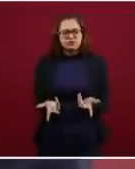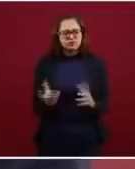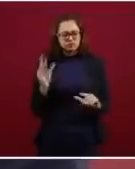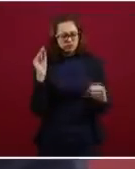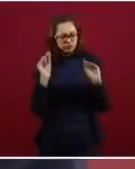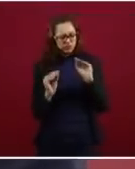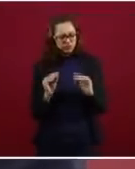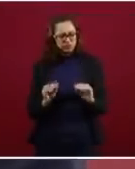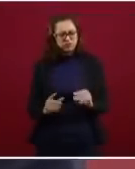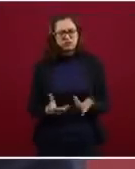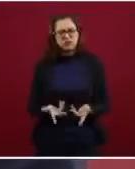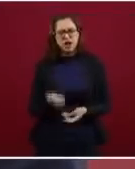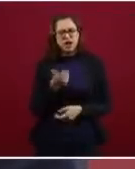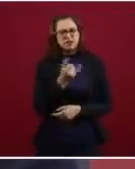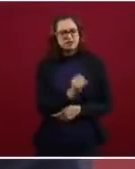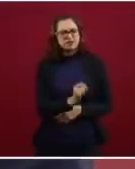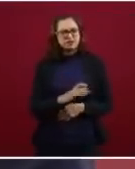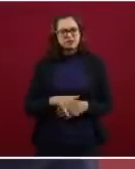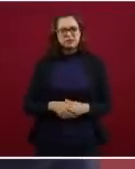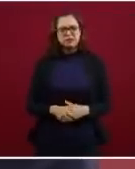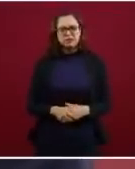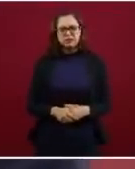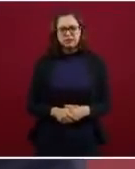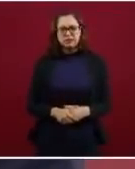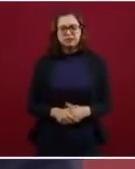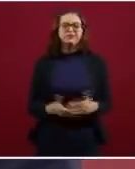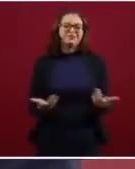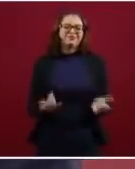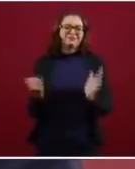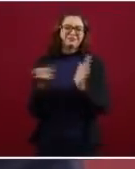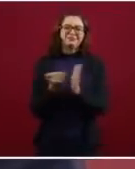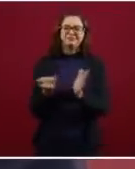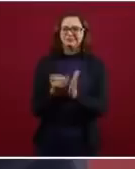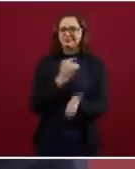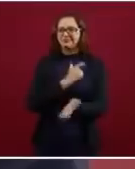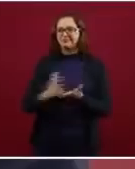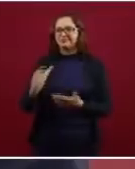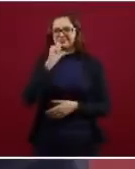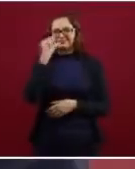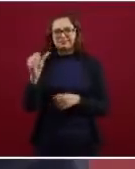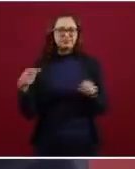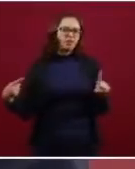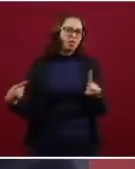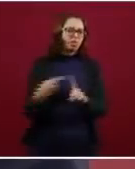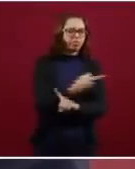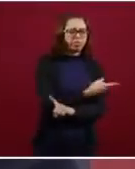elaborar facturas y evadir impuestos,